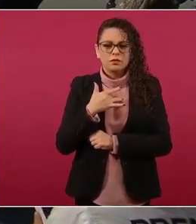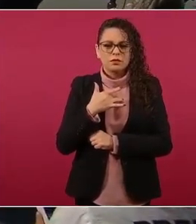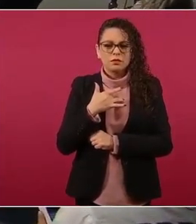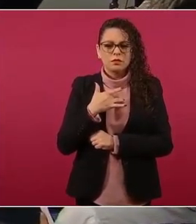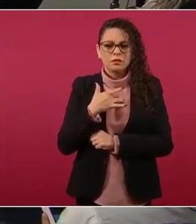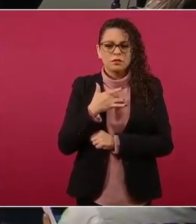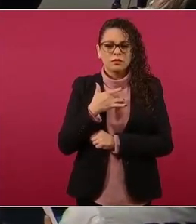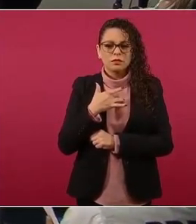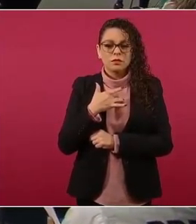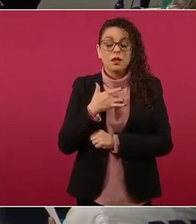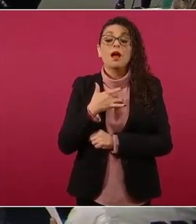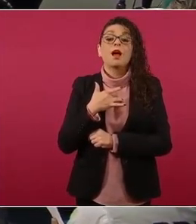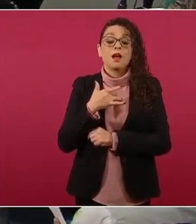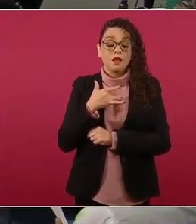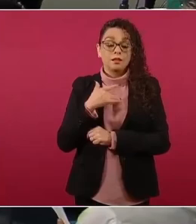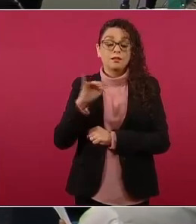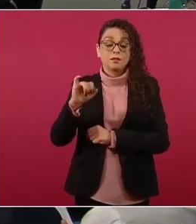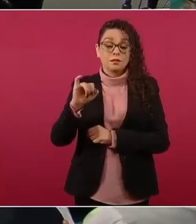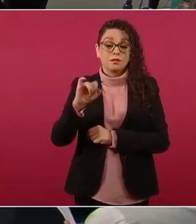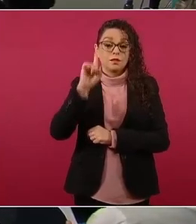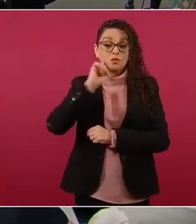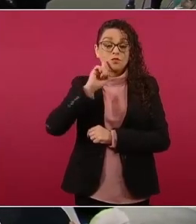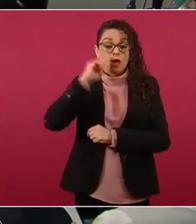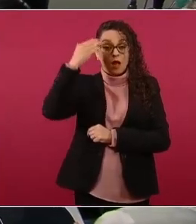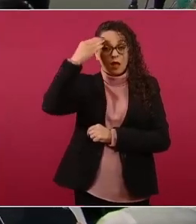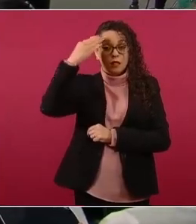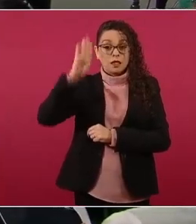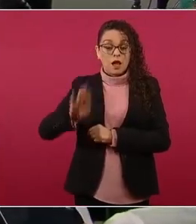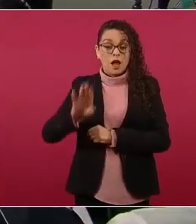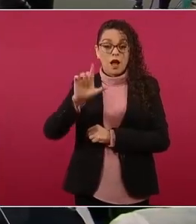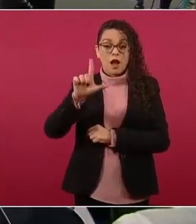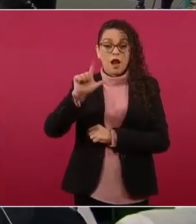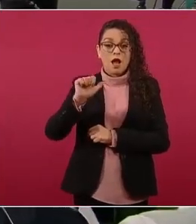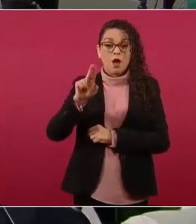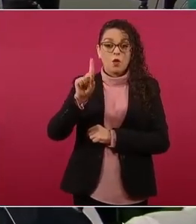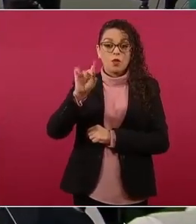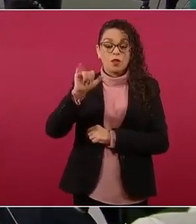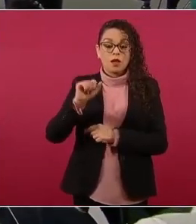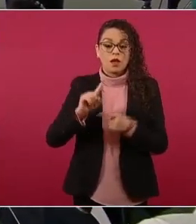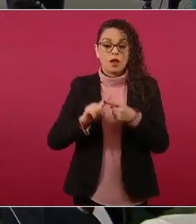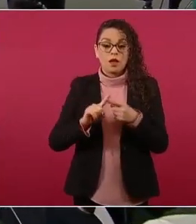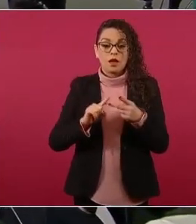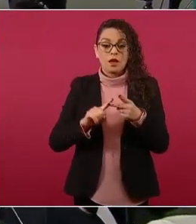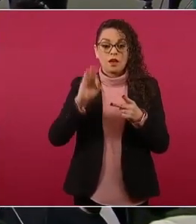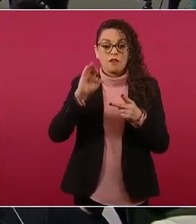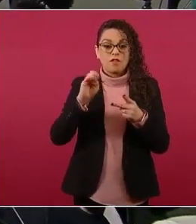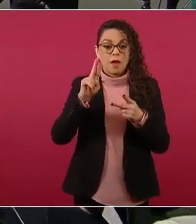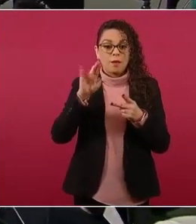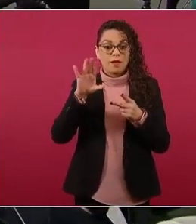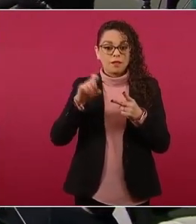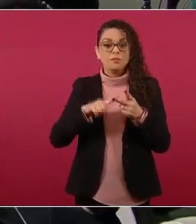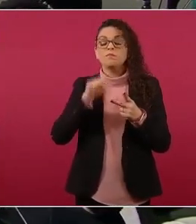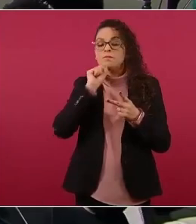Ah, la señora Claudia, y también, pero también Ferriz,